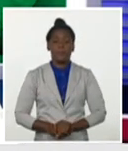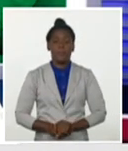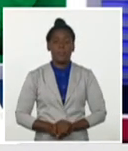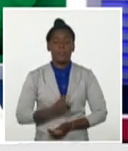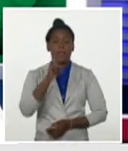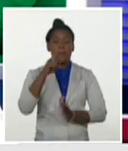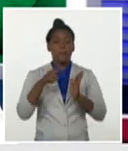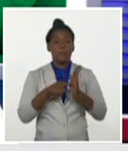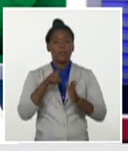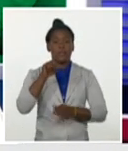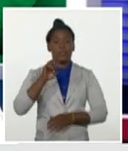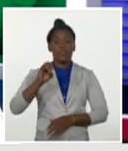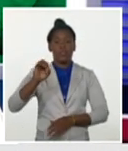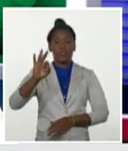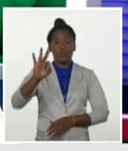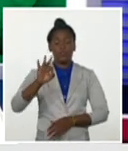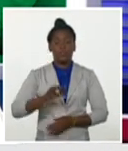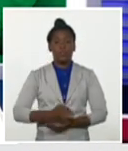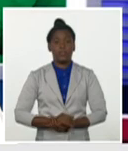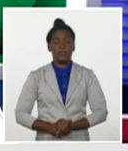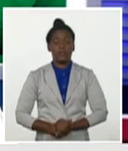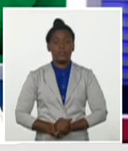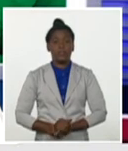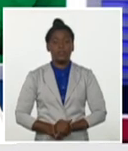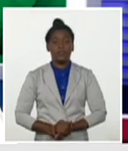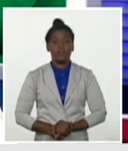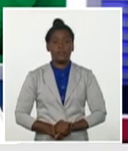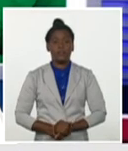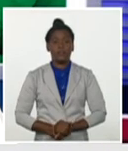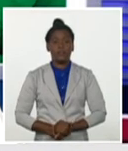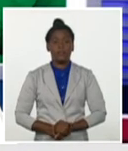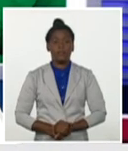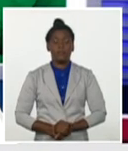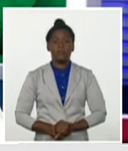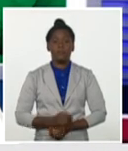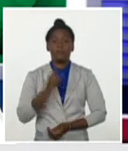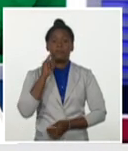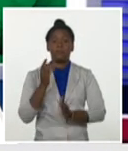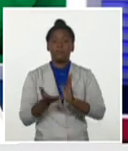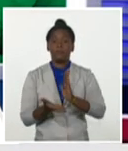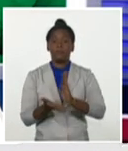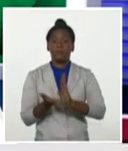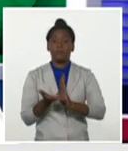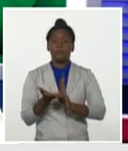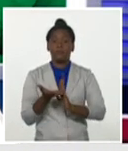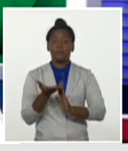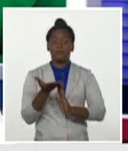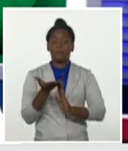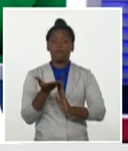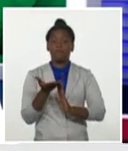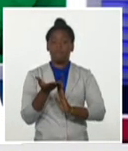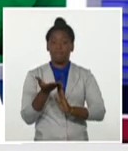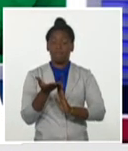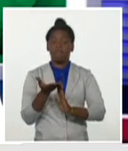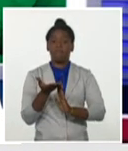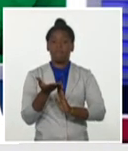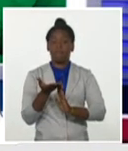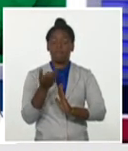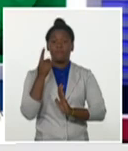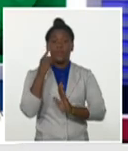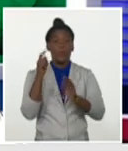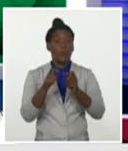1.108 casos autóctonos, cifra muy elevada, 83 más que el día anterior, que ya había